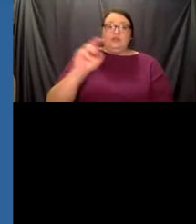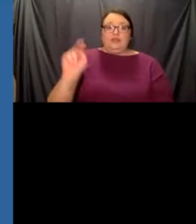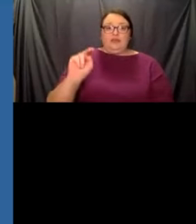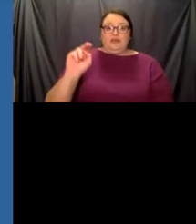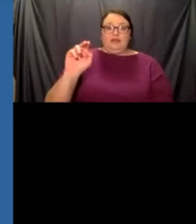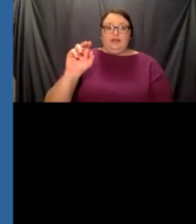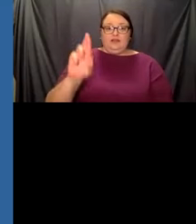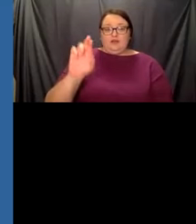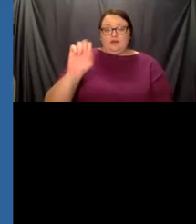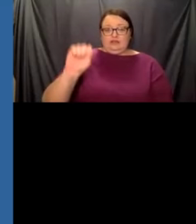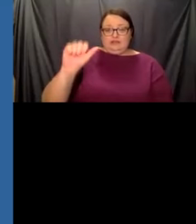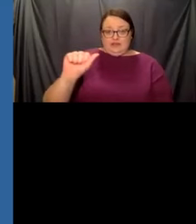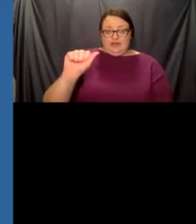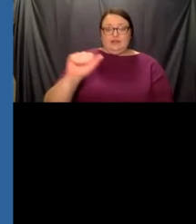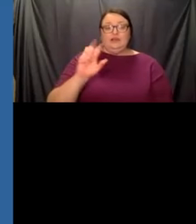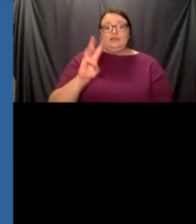estrategia de